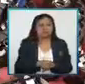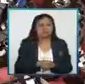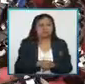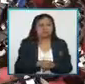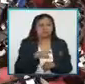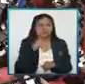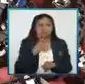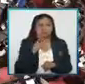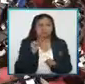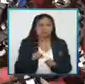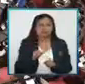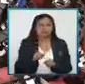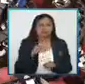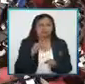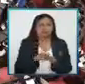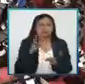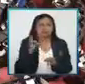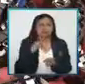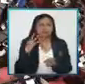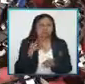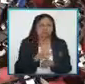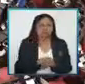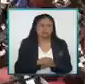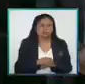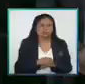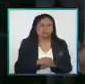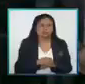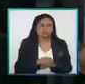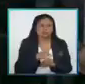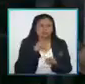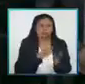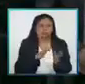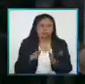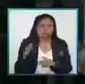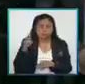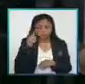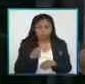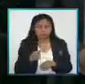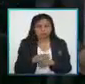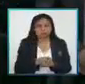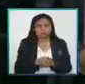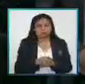Quiero referirme al punto número 3 del orden del día.